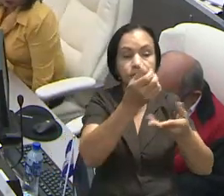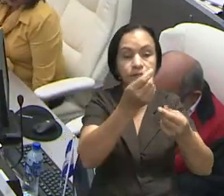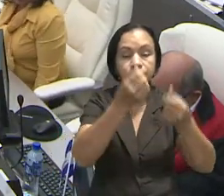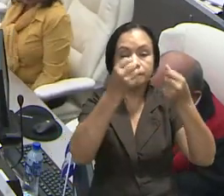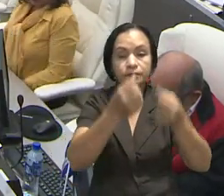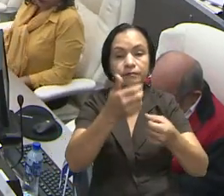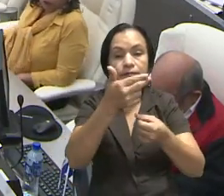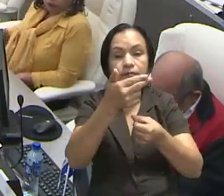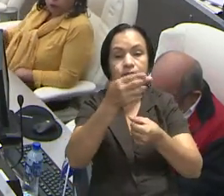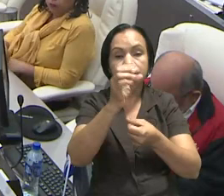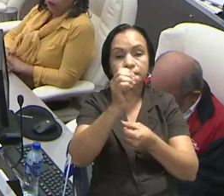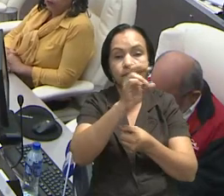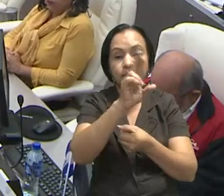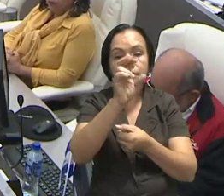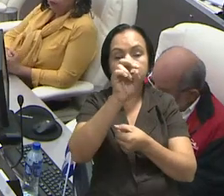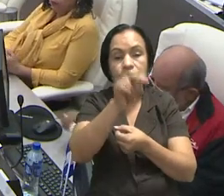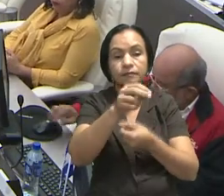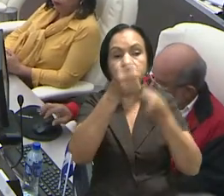Buitrago.